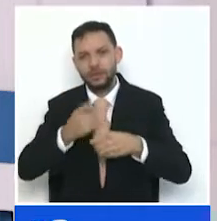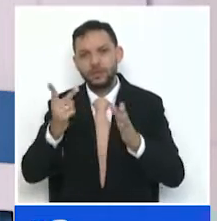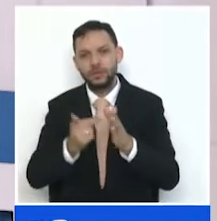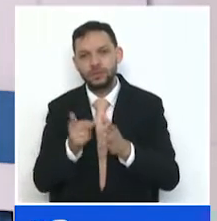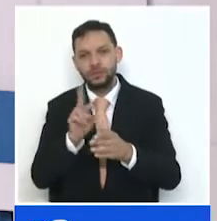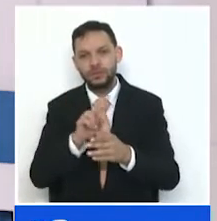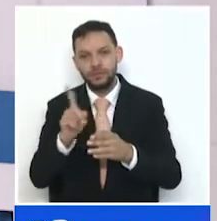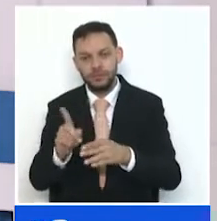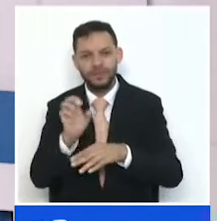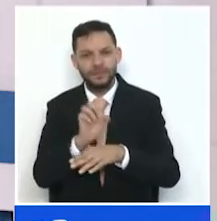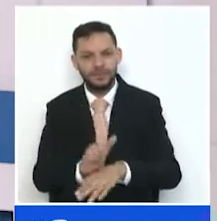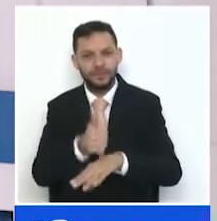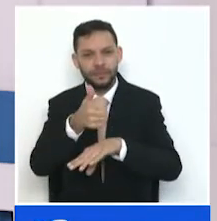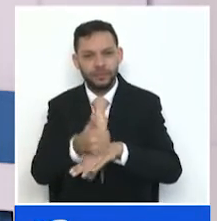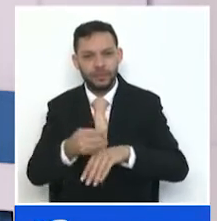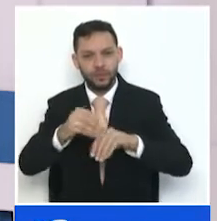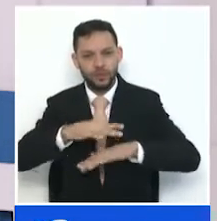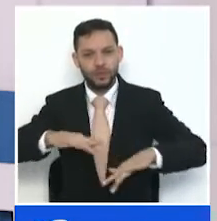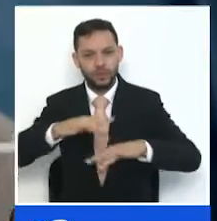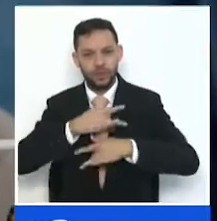director territorial Carlos Iván Heredia.